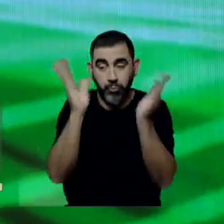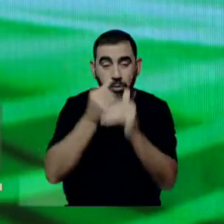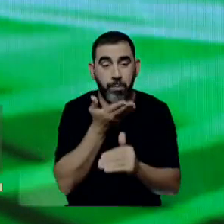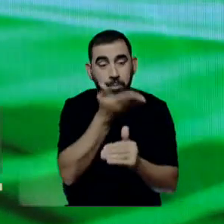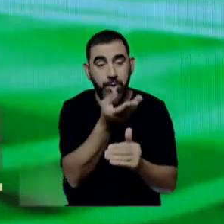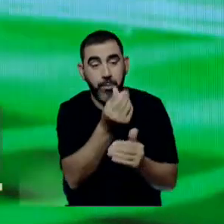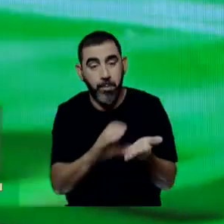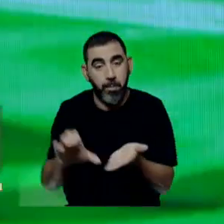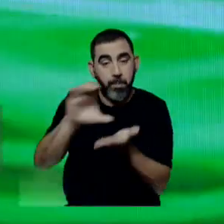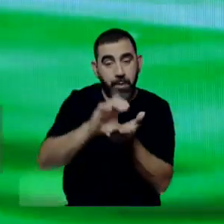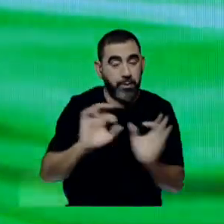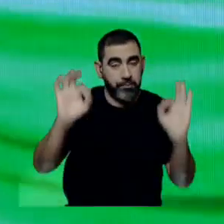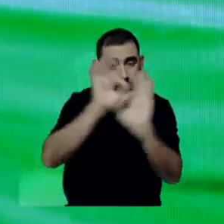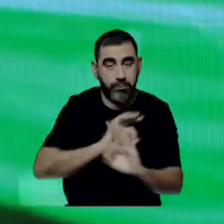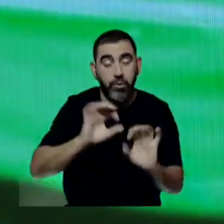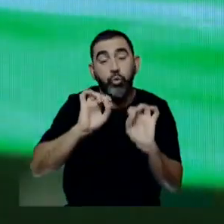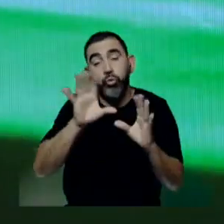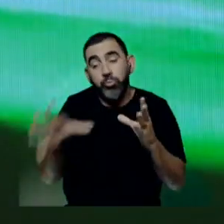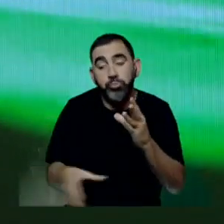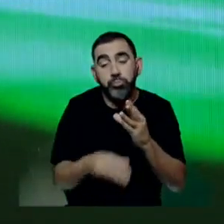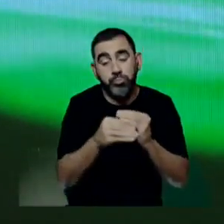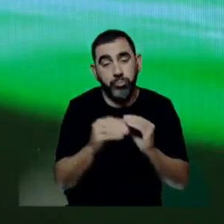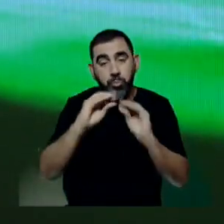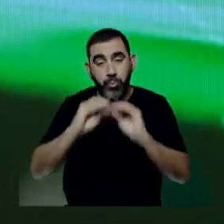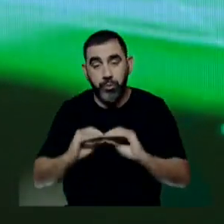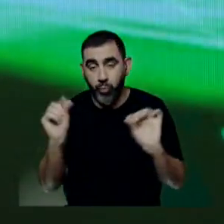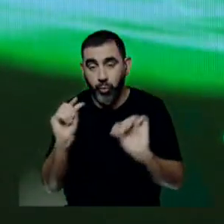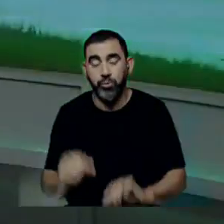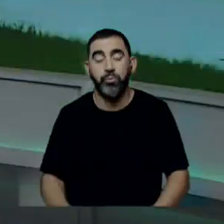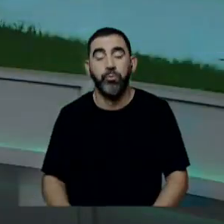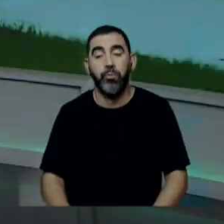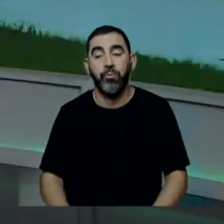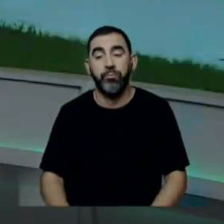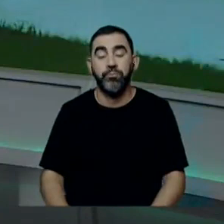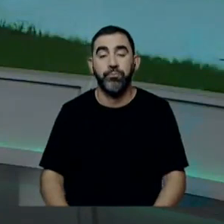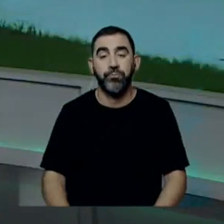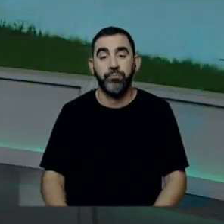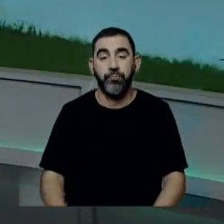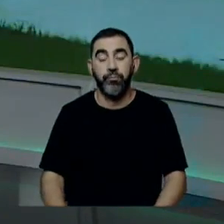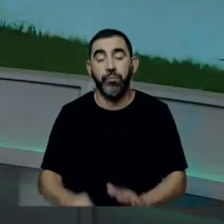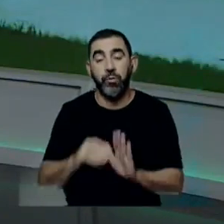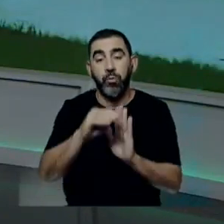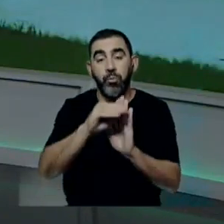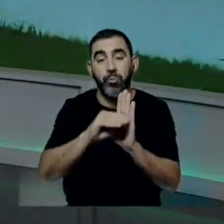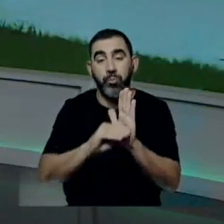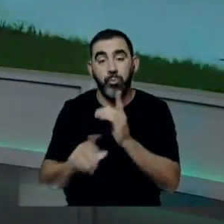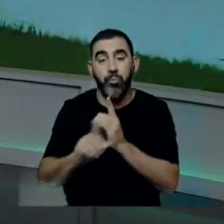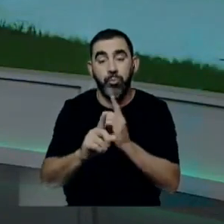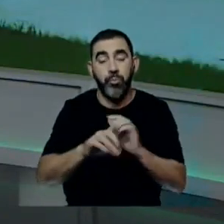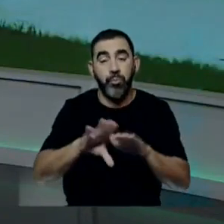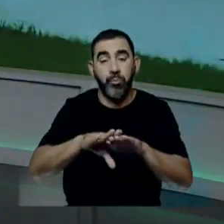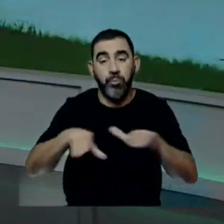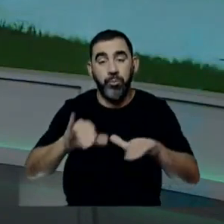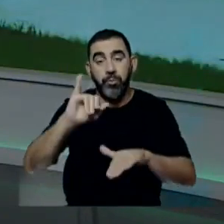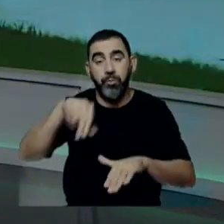posibilidad de recibir más dinero a no ser por un refuerzo presupuestal. Bueno, todo esto, el programa de atención a la primera infancia de